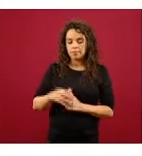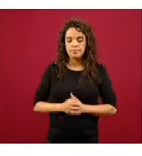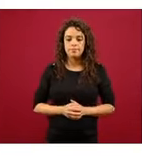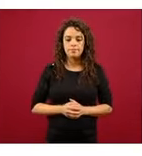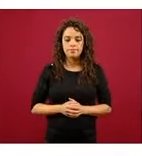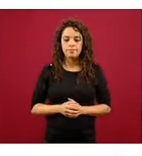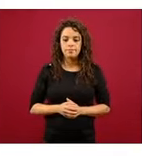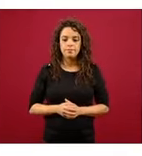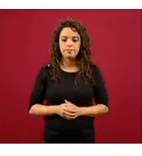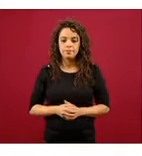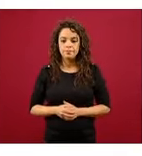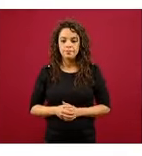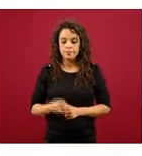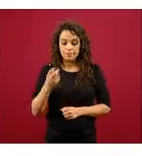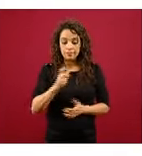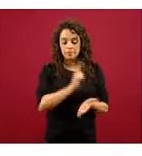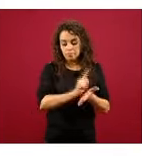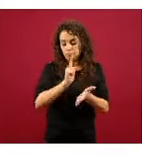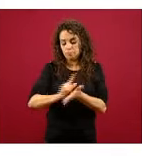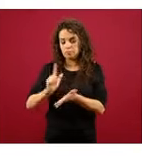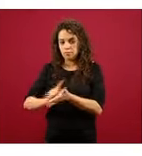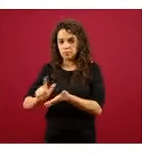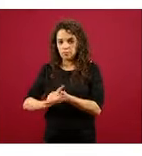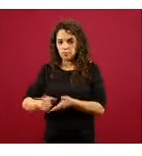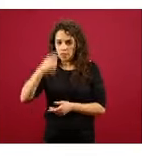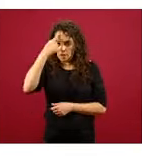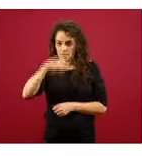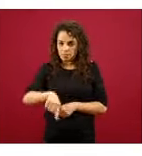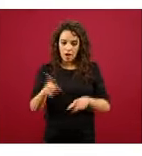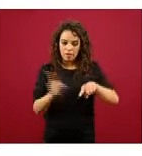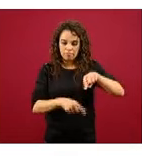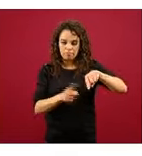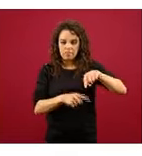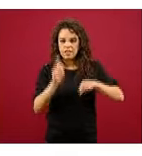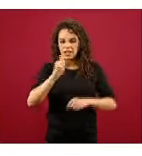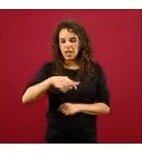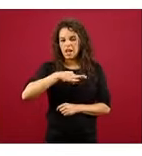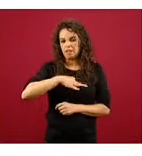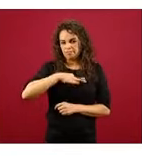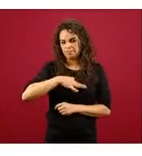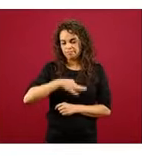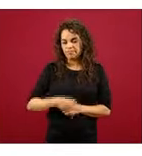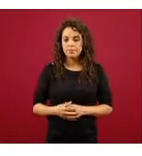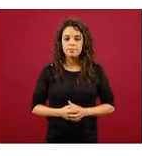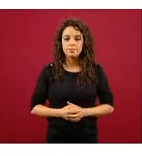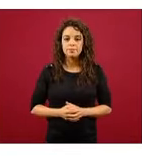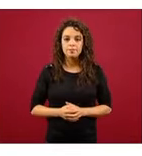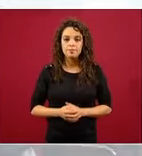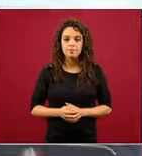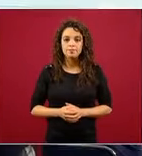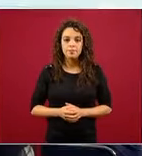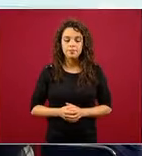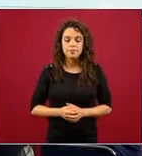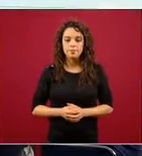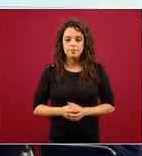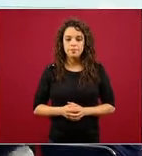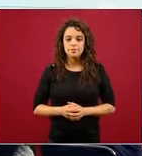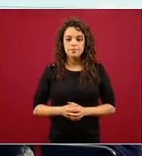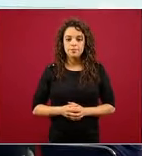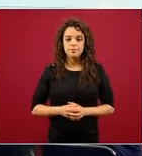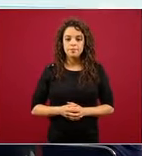posible y desinfectar, pues, como les comento, estos sitios en particular. ¿Me puedes pasar la siguiente?